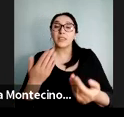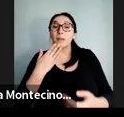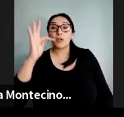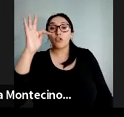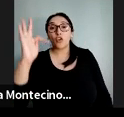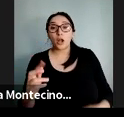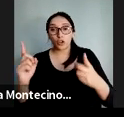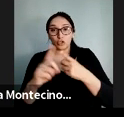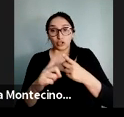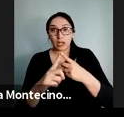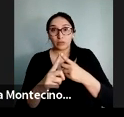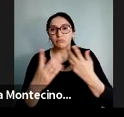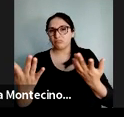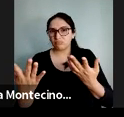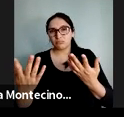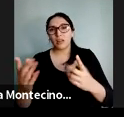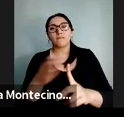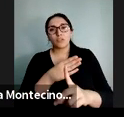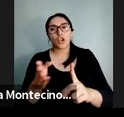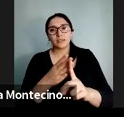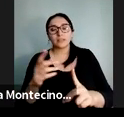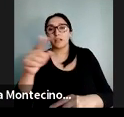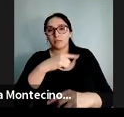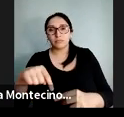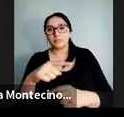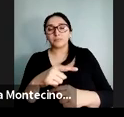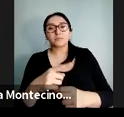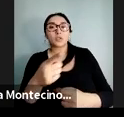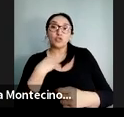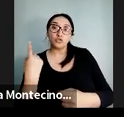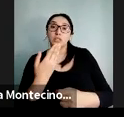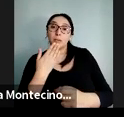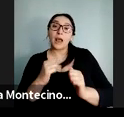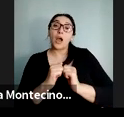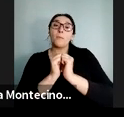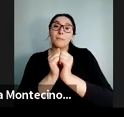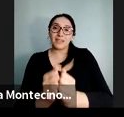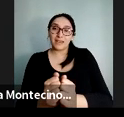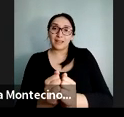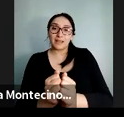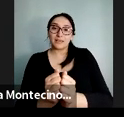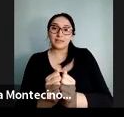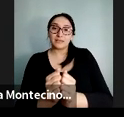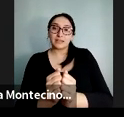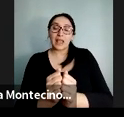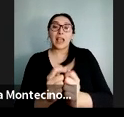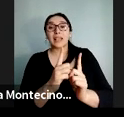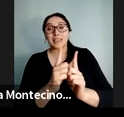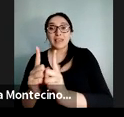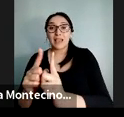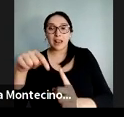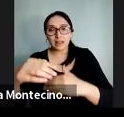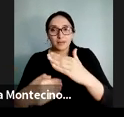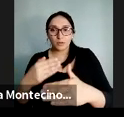contacto en caso que estén viviendo este tipo de violencia para, ¿cierto?, nosotros acompañarlas y guiarlas en este proceso